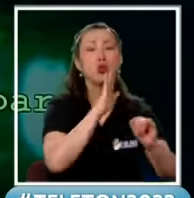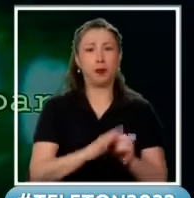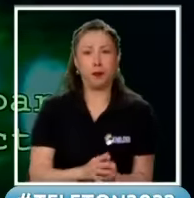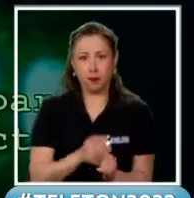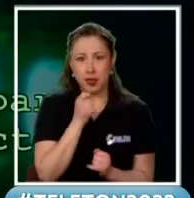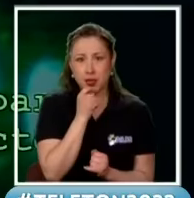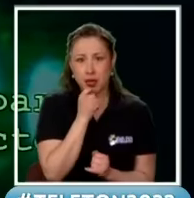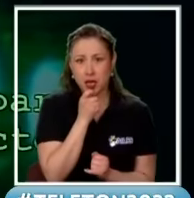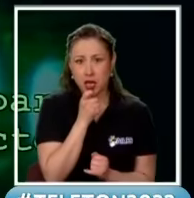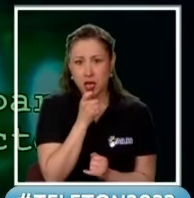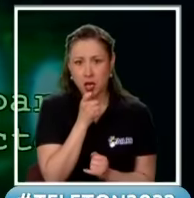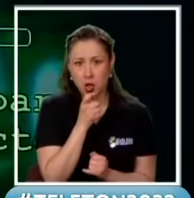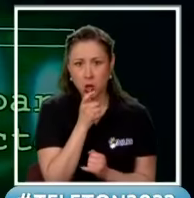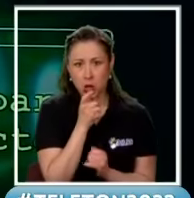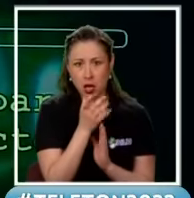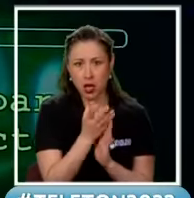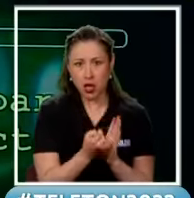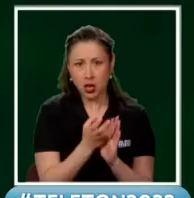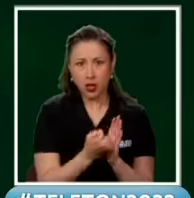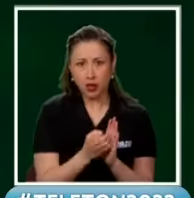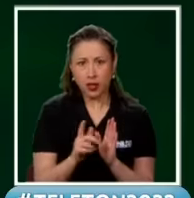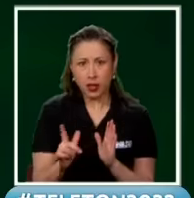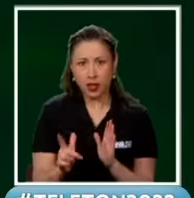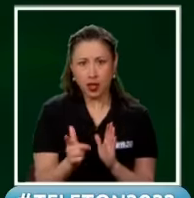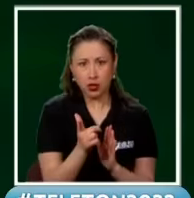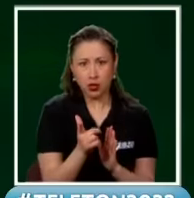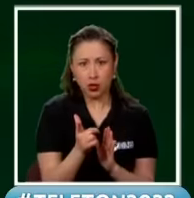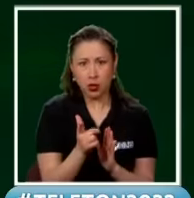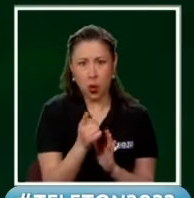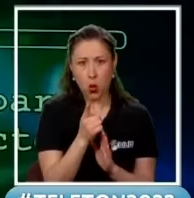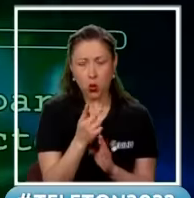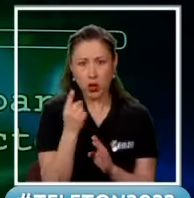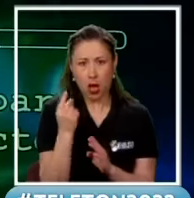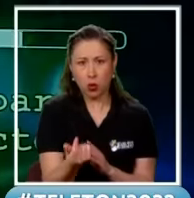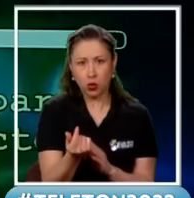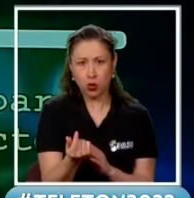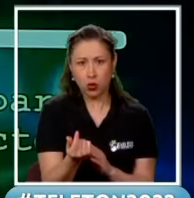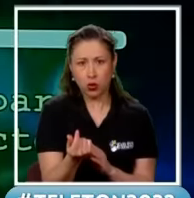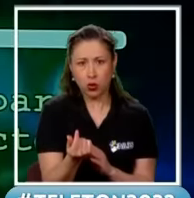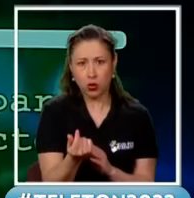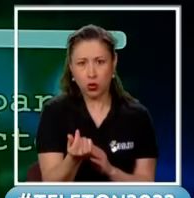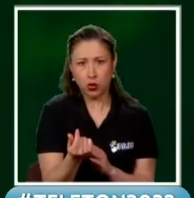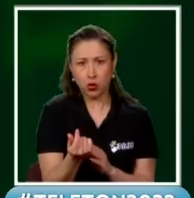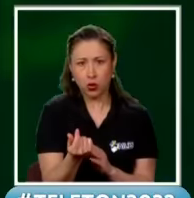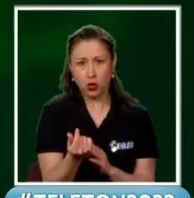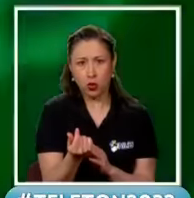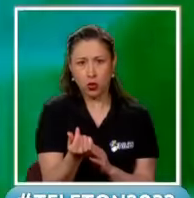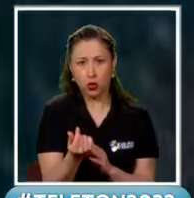Cargando aparato reproductor. Este se va a demorar. Tiempo de espera, 1 segundo.